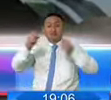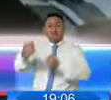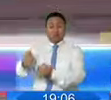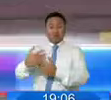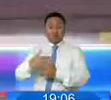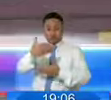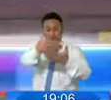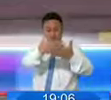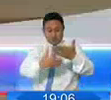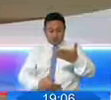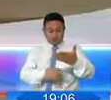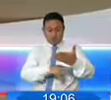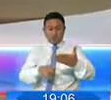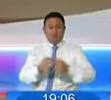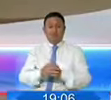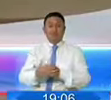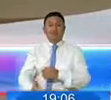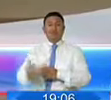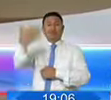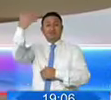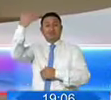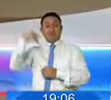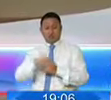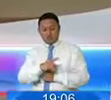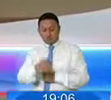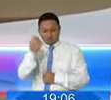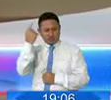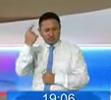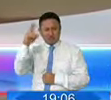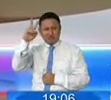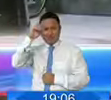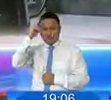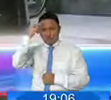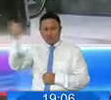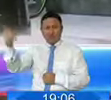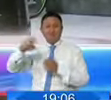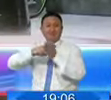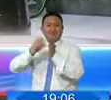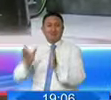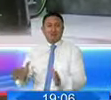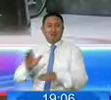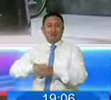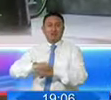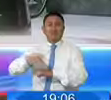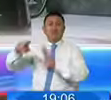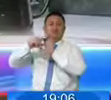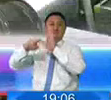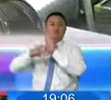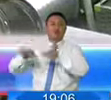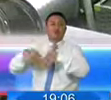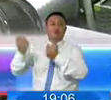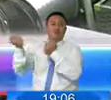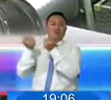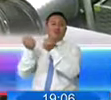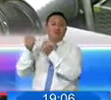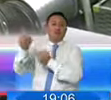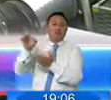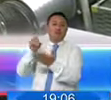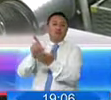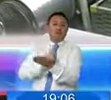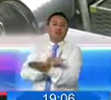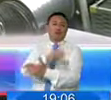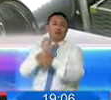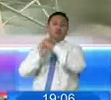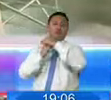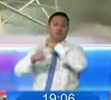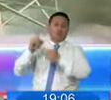informe parten de una interpretación inadecuada de la Contraloría sobre las normas de regulación que rigen el proyecto Metro